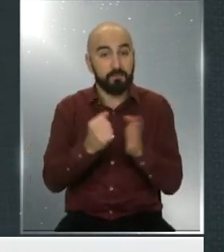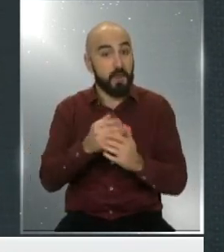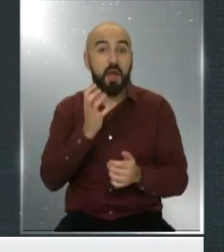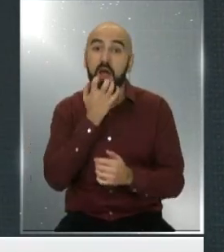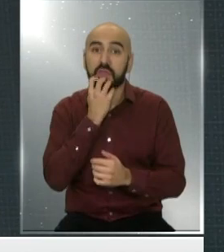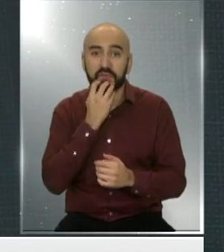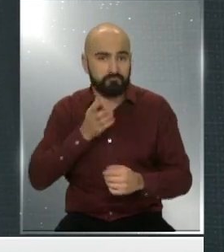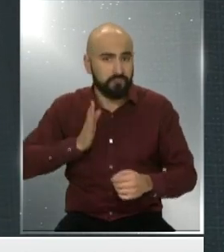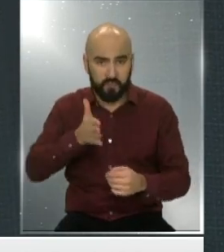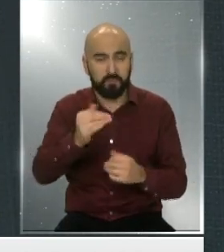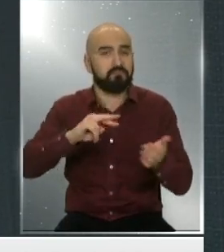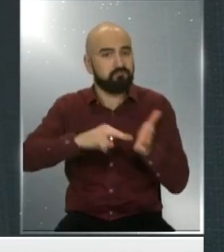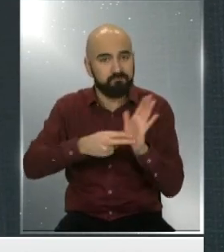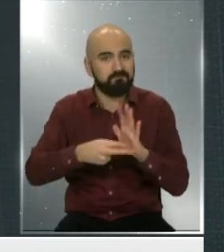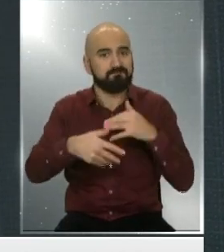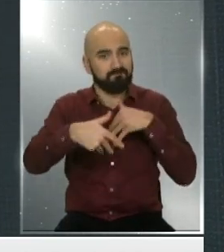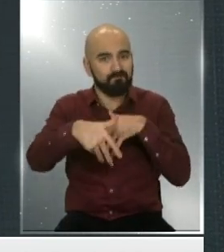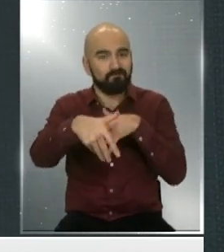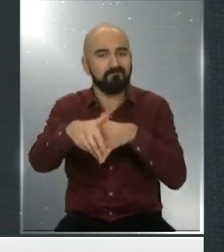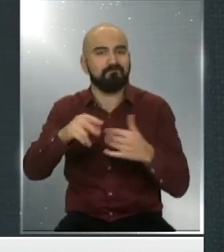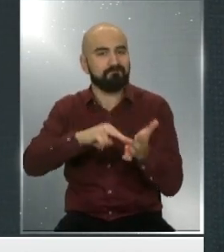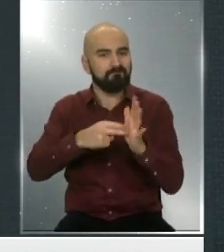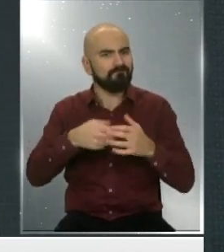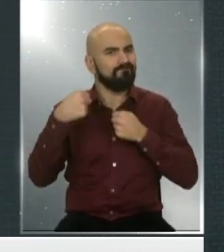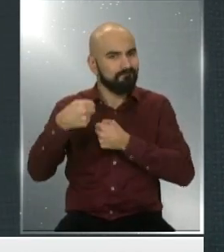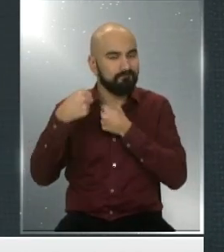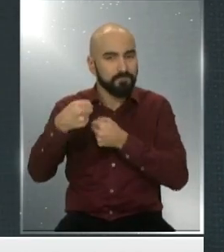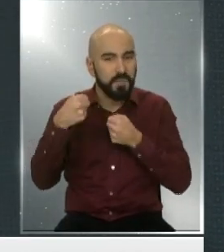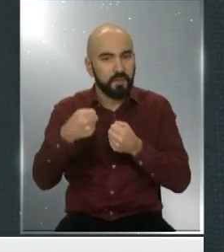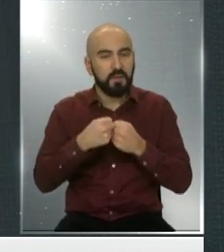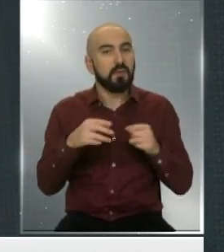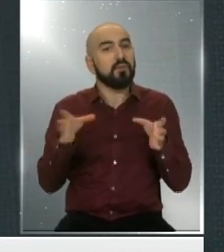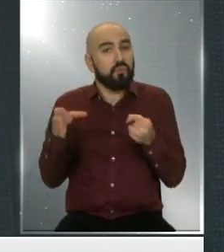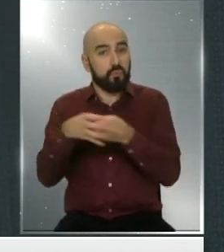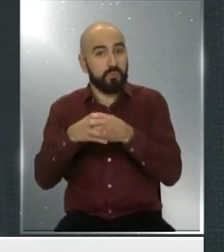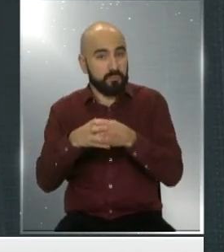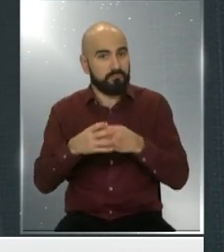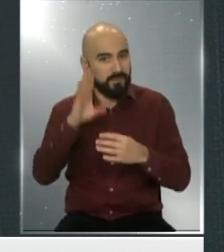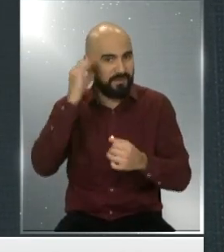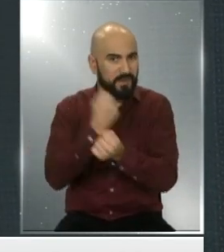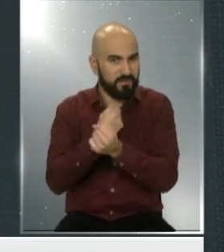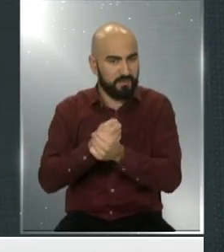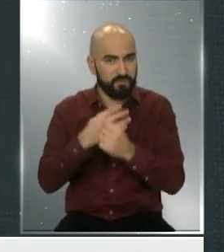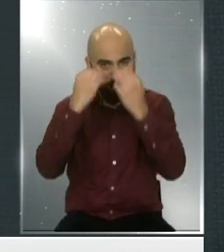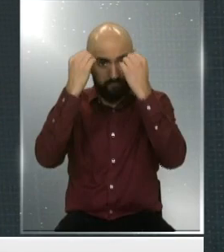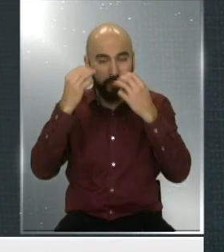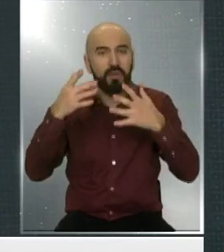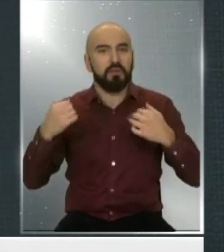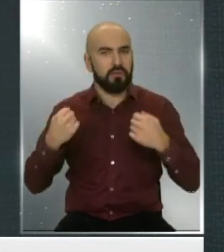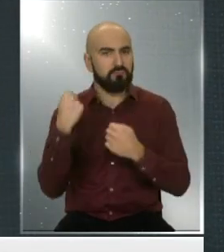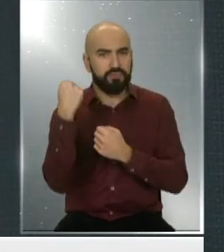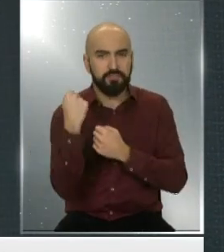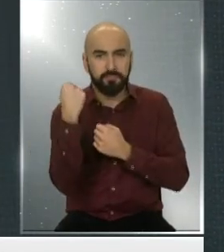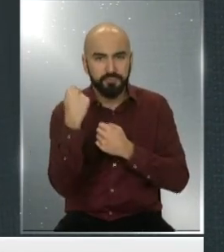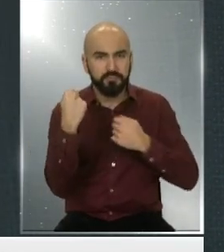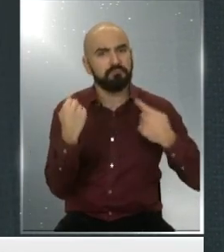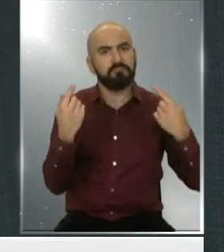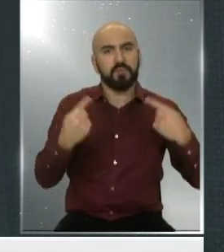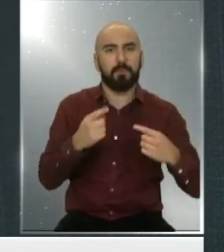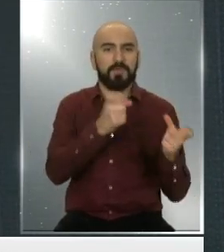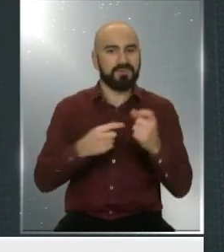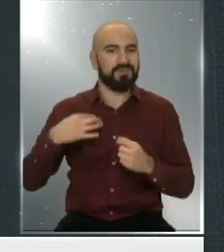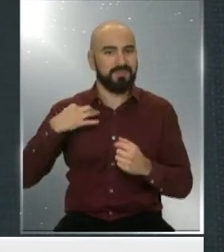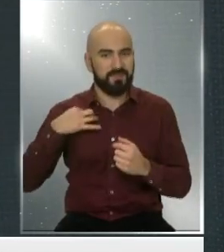en plena pandemia del coronavirus, enfrentamientos entre fuerzas especiales de carabineros y manifestantes que han dejado civiles